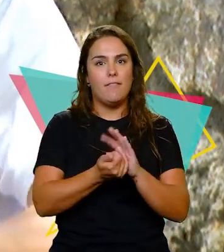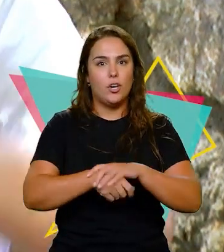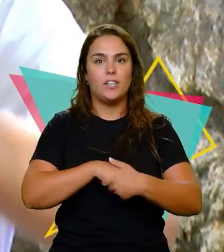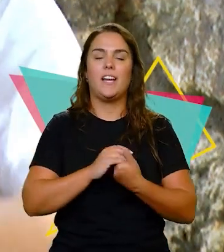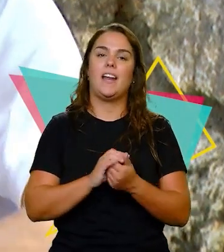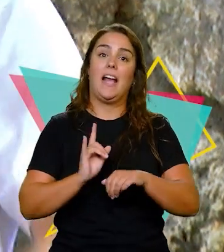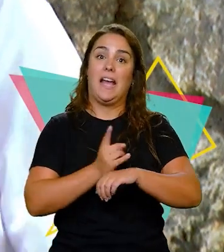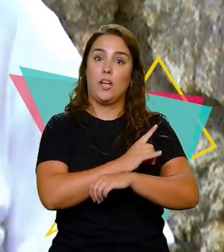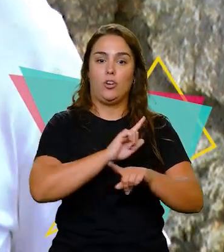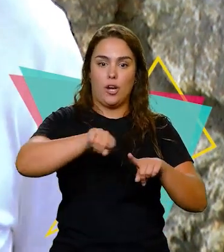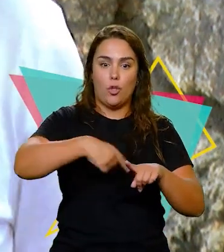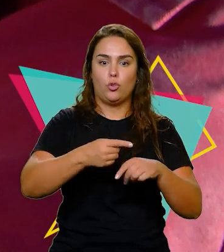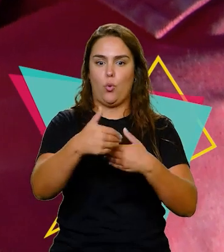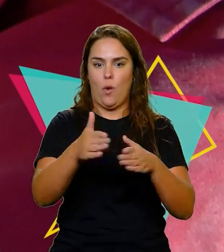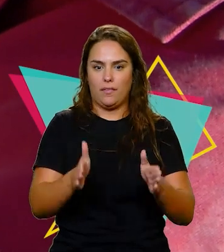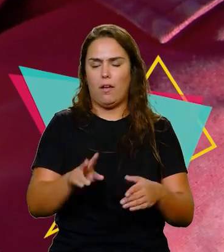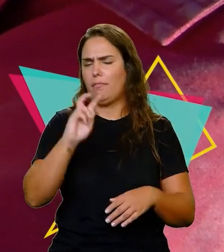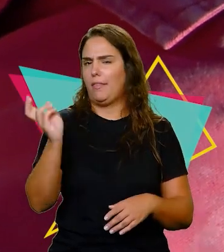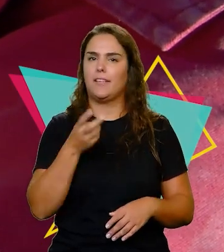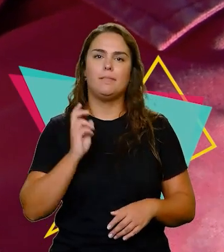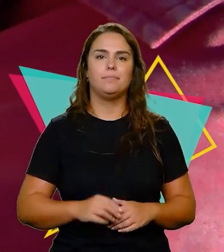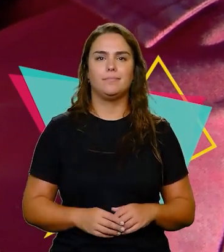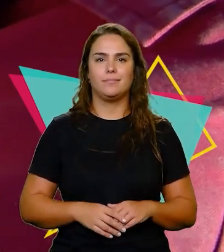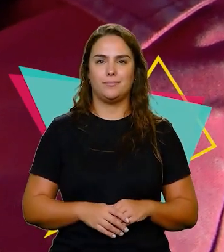caracoles redonda, cuadrada, etc.